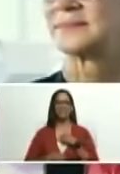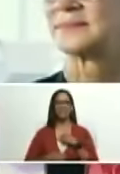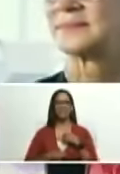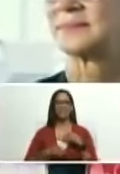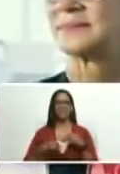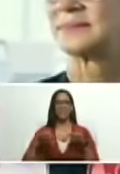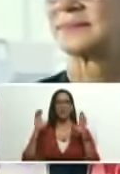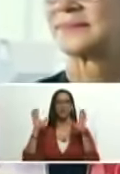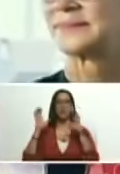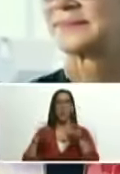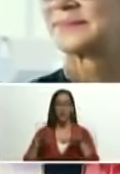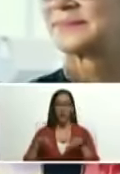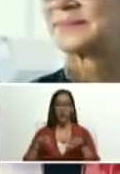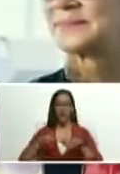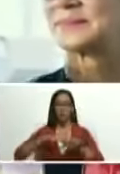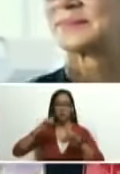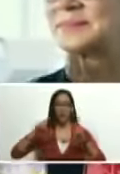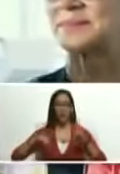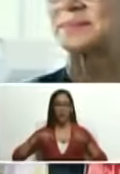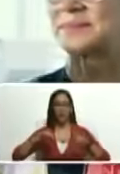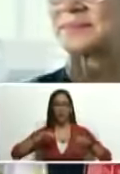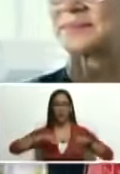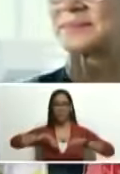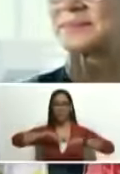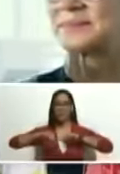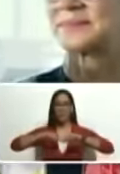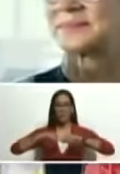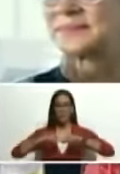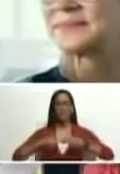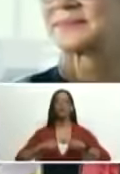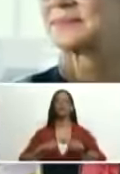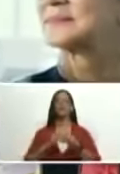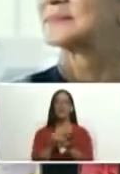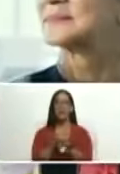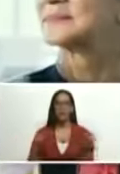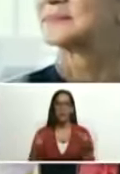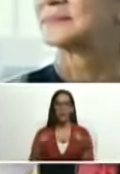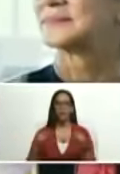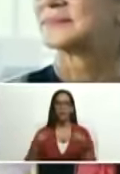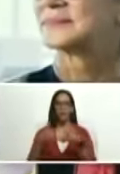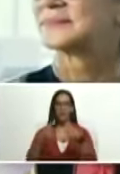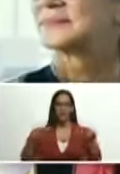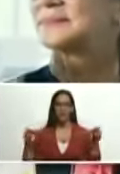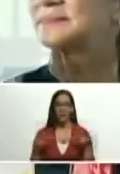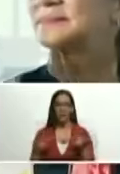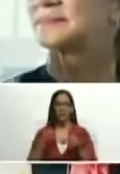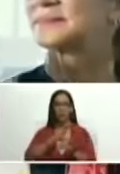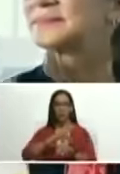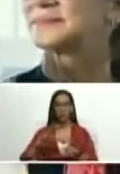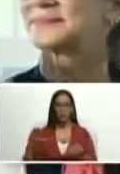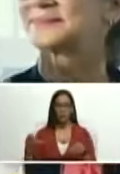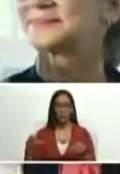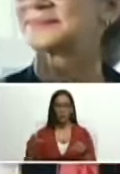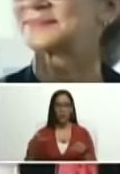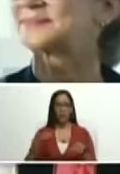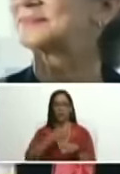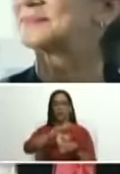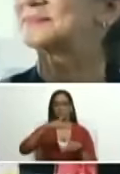llueva, truene o relampagué, terminamos la Cinta Costera para el día de mi